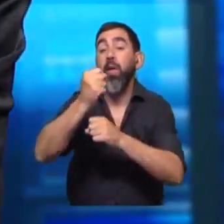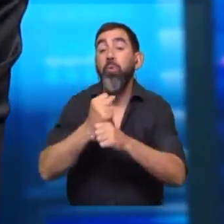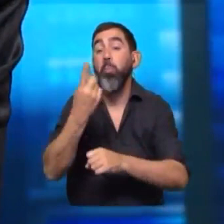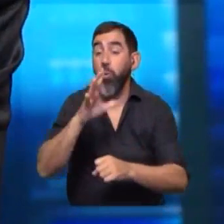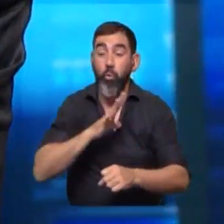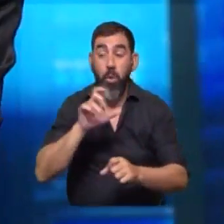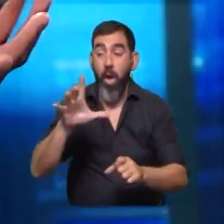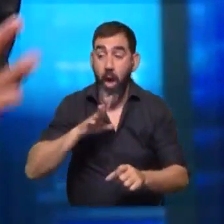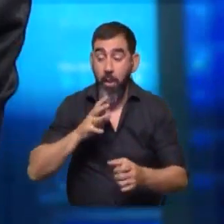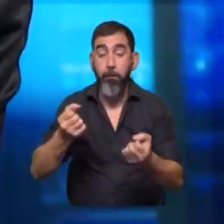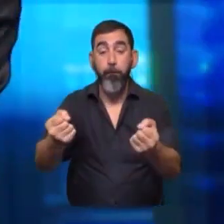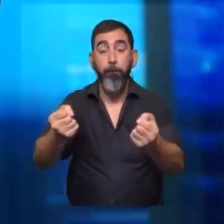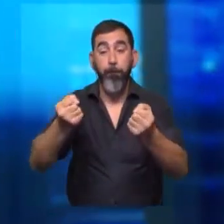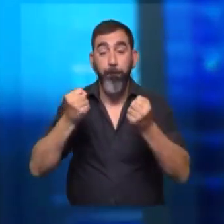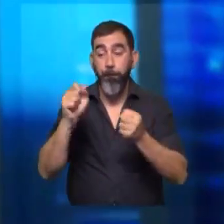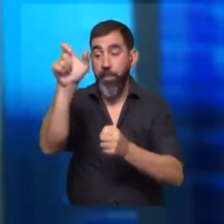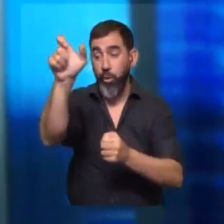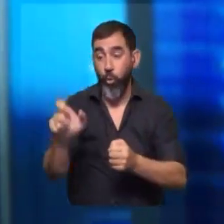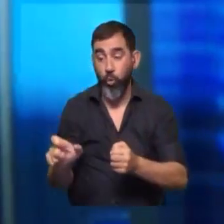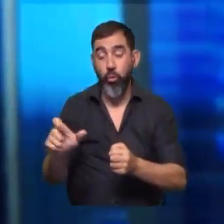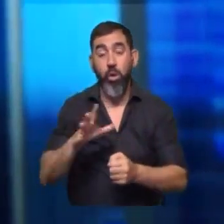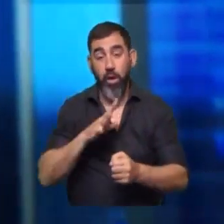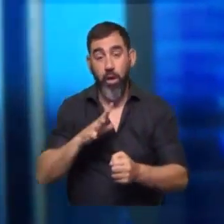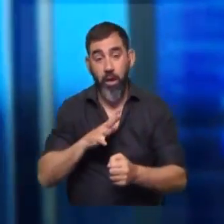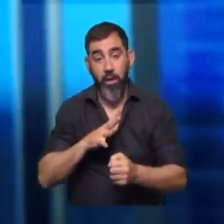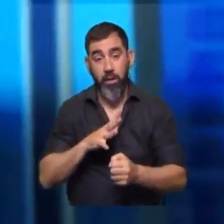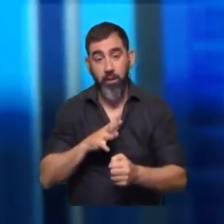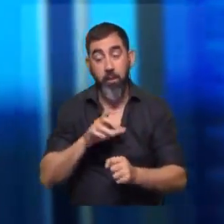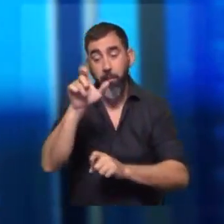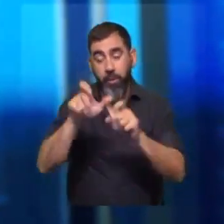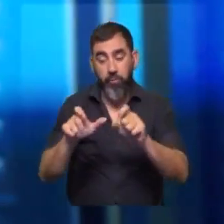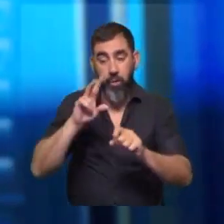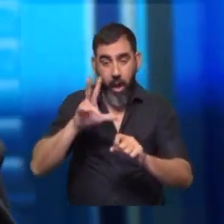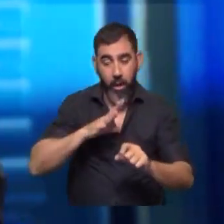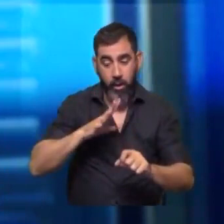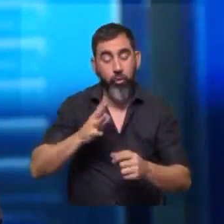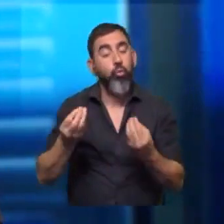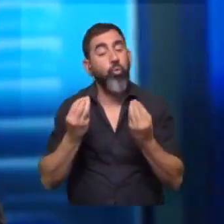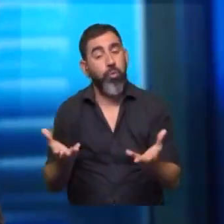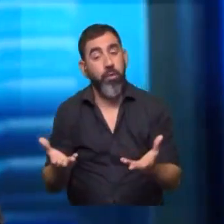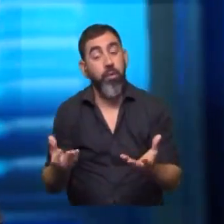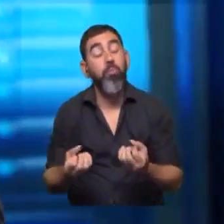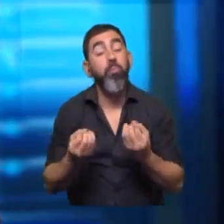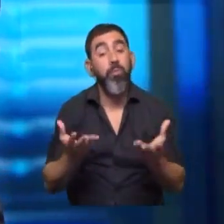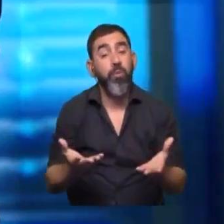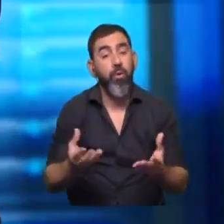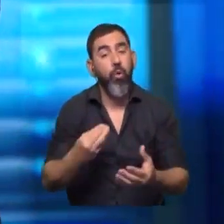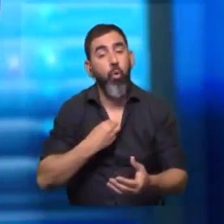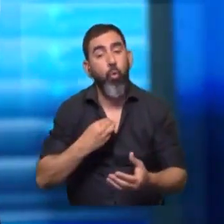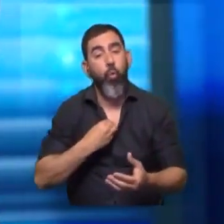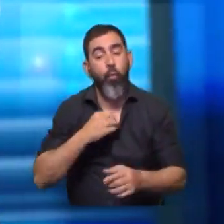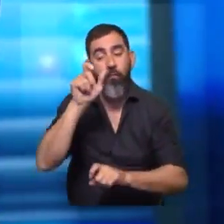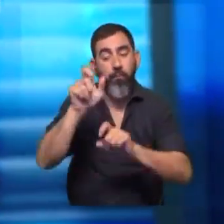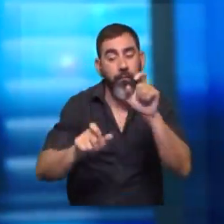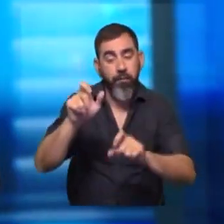teniendo pilotos. Hace 50 años que un avión pudo aterrizar solo, pero seguimos teniendo pilotos y personas que ven eso. ¿Por qué? Porque uno confía en las